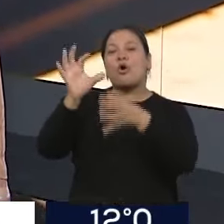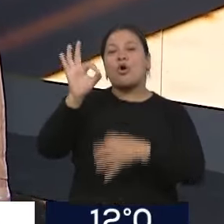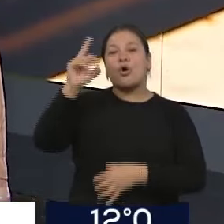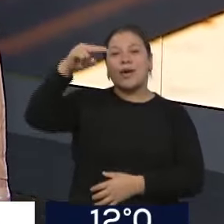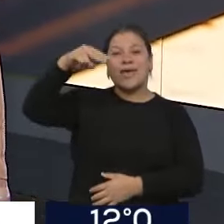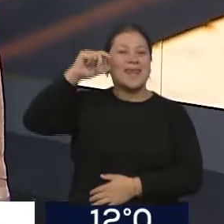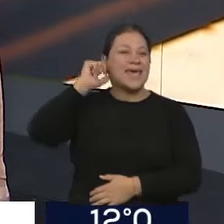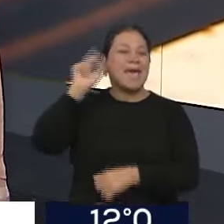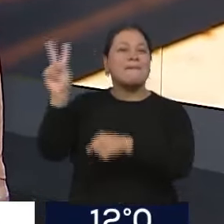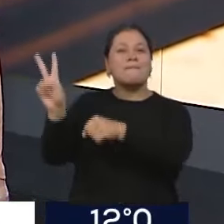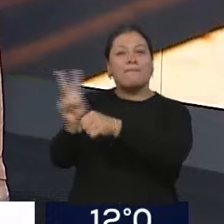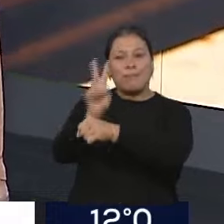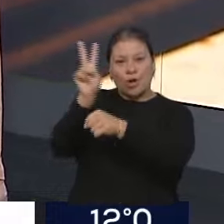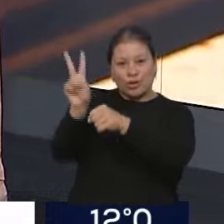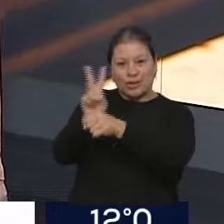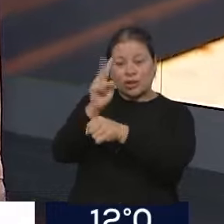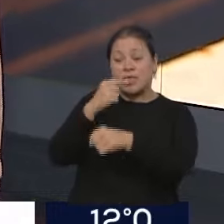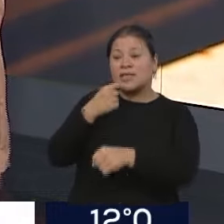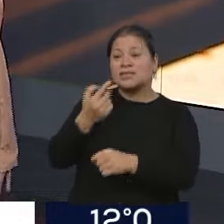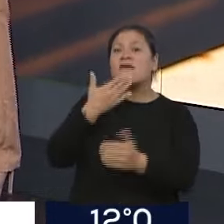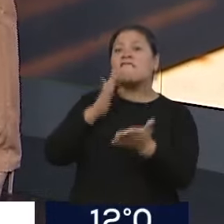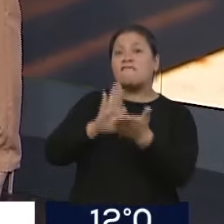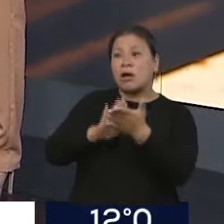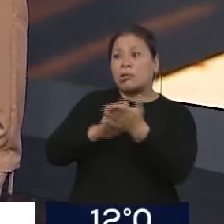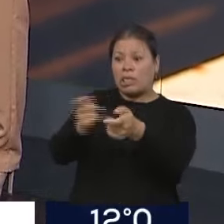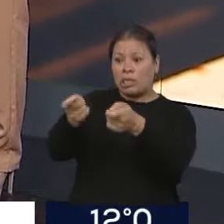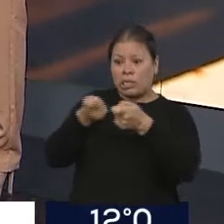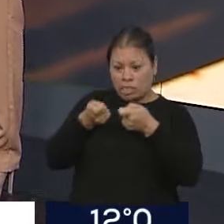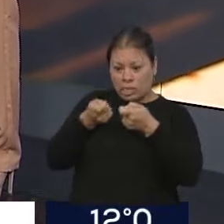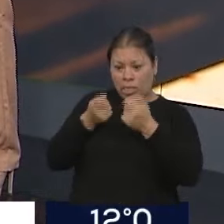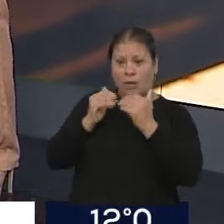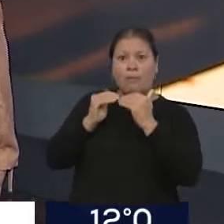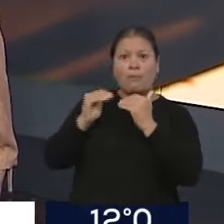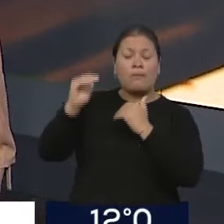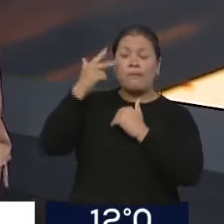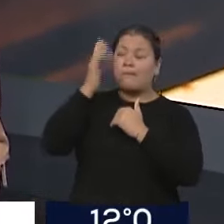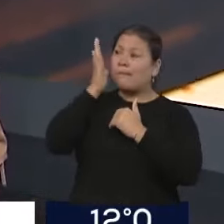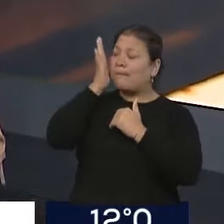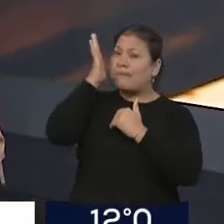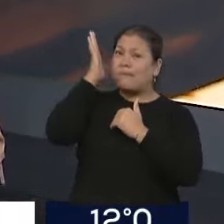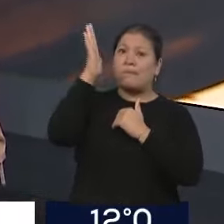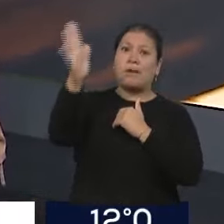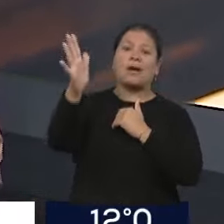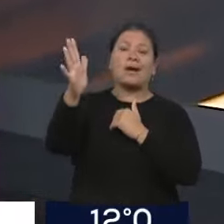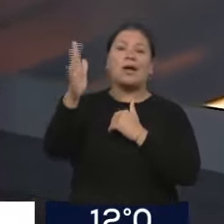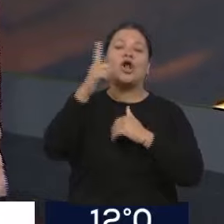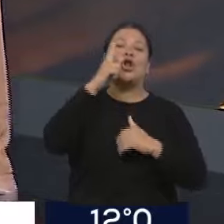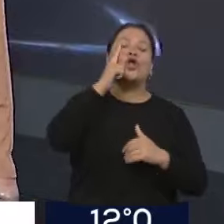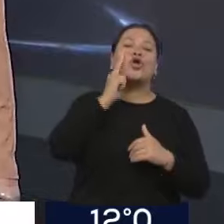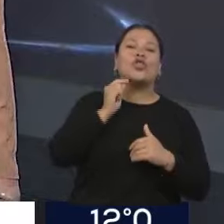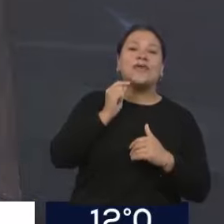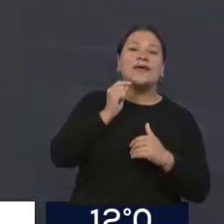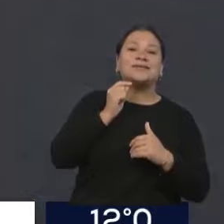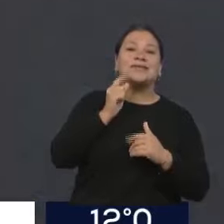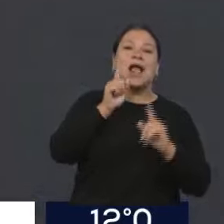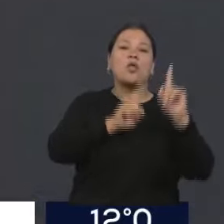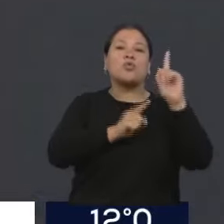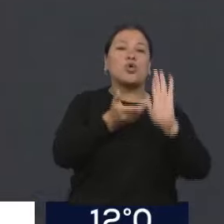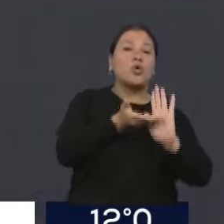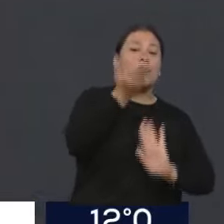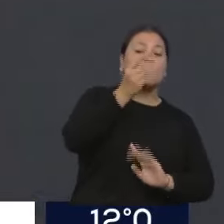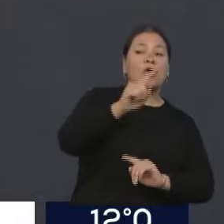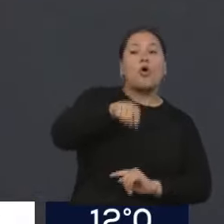que las facturas que están llegando siguen siendo ponderadas. Esto es, mixtas. En algunos casos te están tomando los días con aumento y en otros